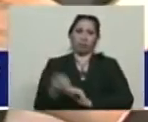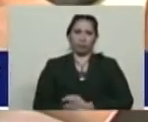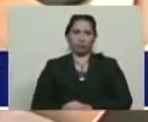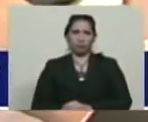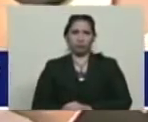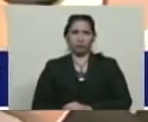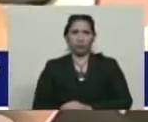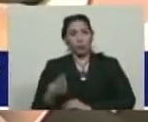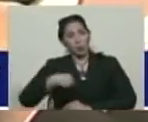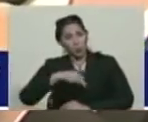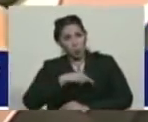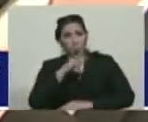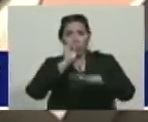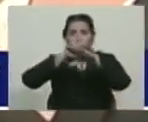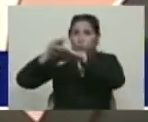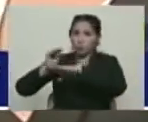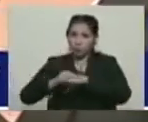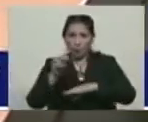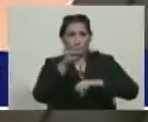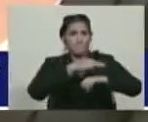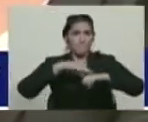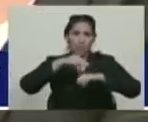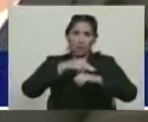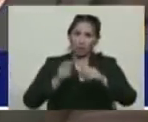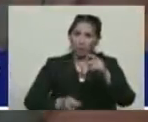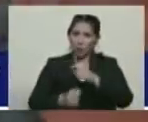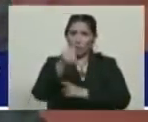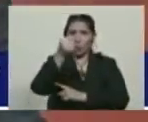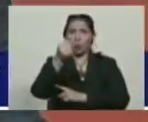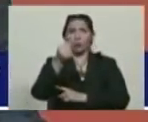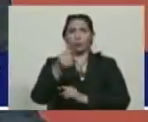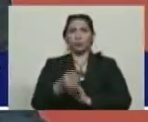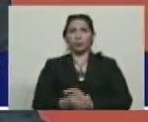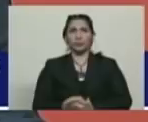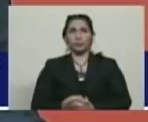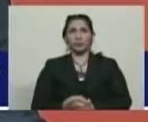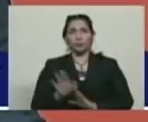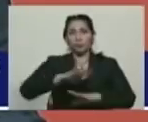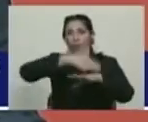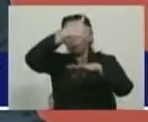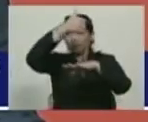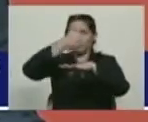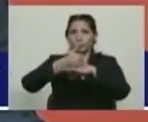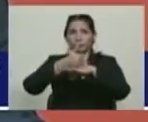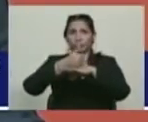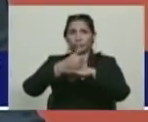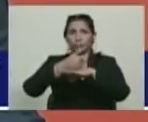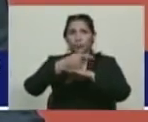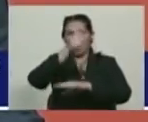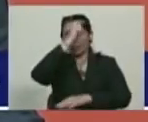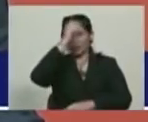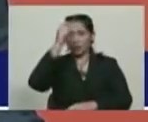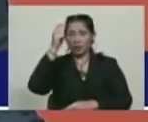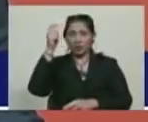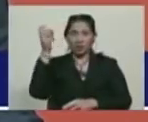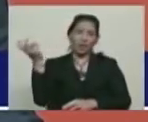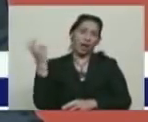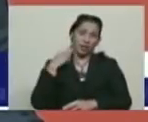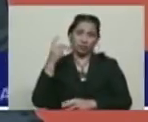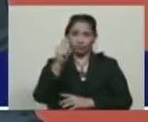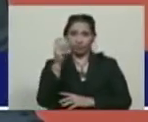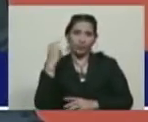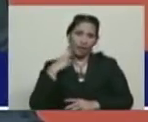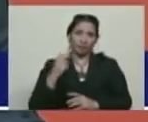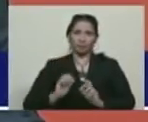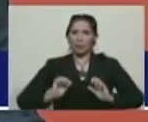hemos también solicitado al ministerio público al fiscal general de la republica tarek william saab el inicio de